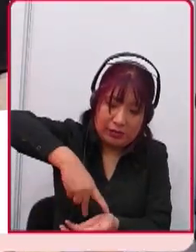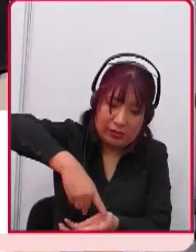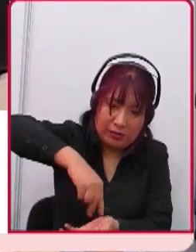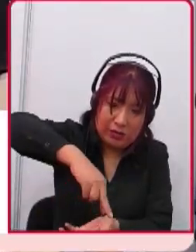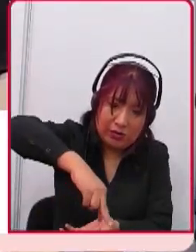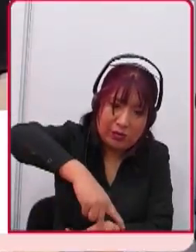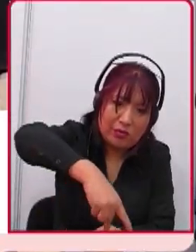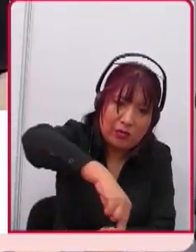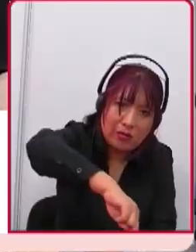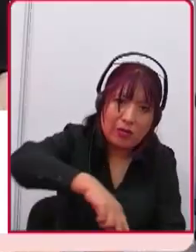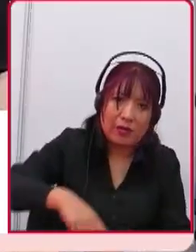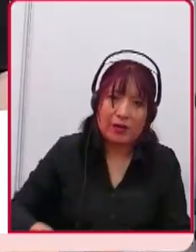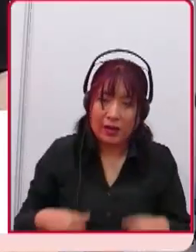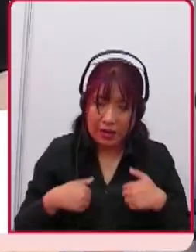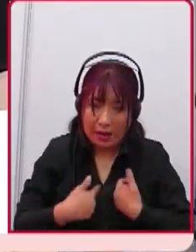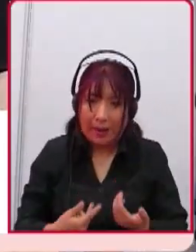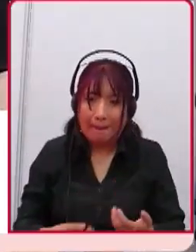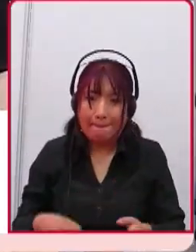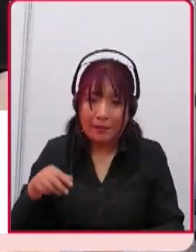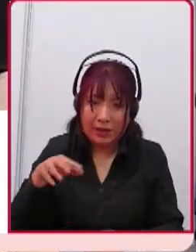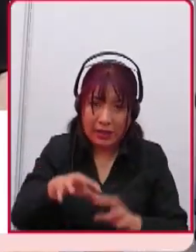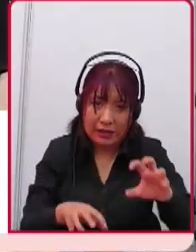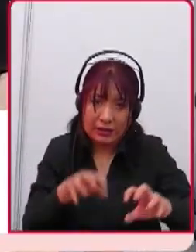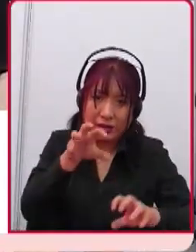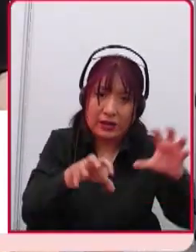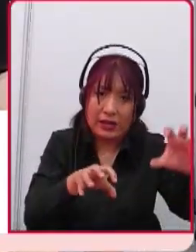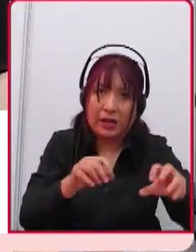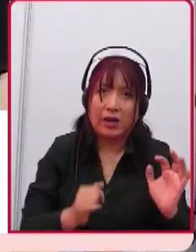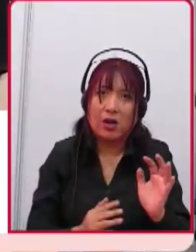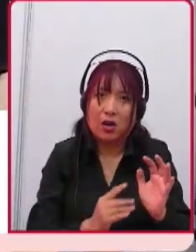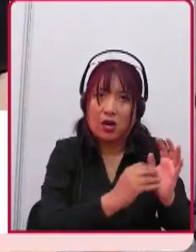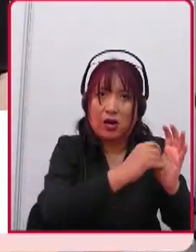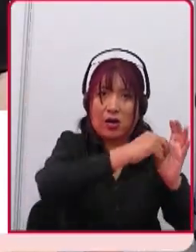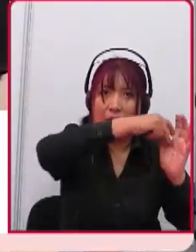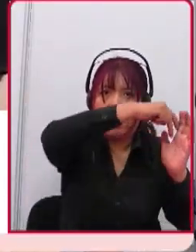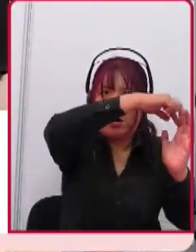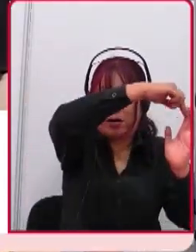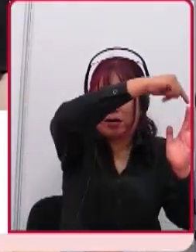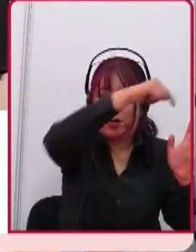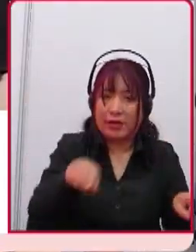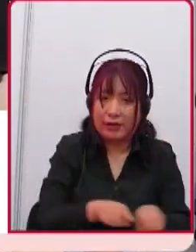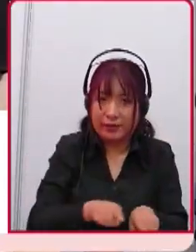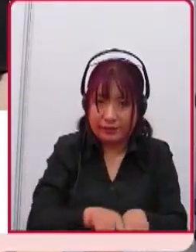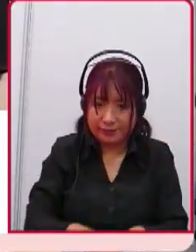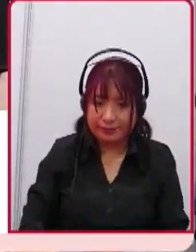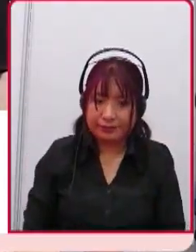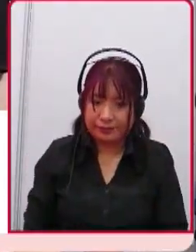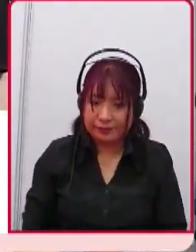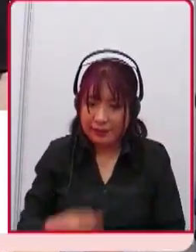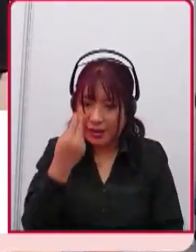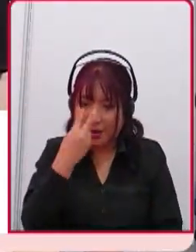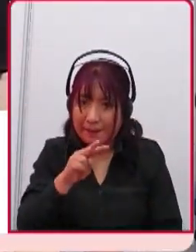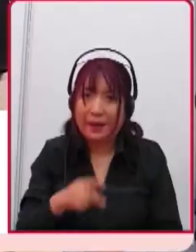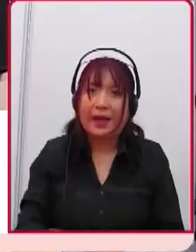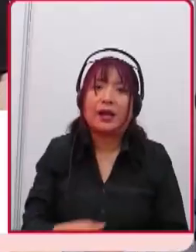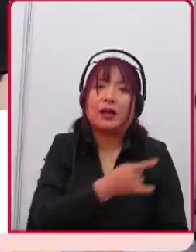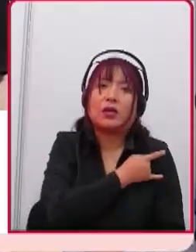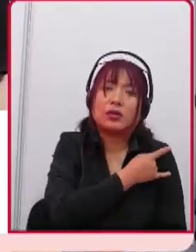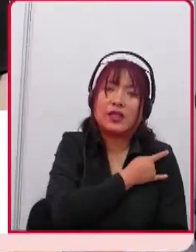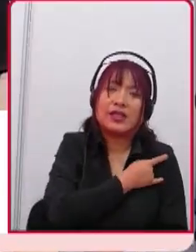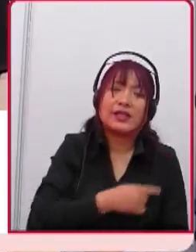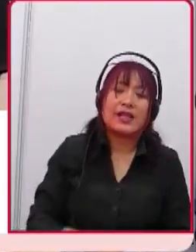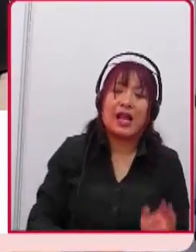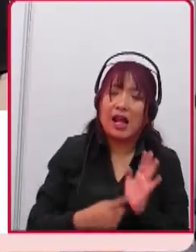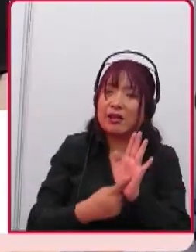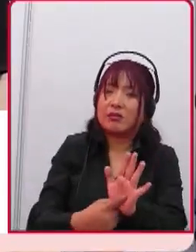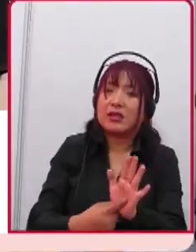gracias, Diego. Excelente presentación y un gusto ver a las universidades participando y planteando proyectos